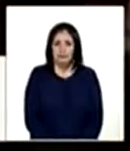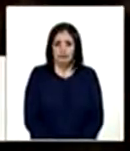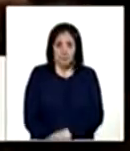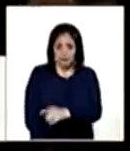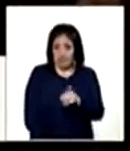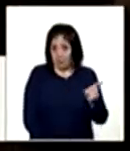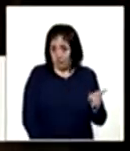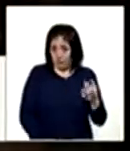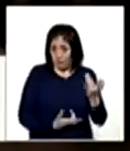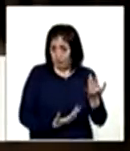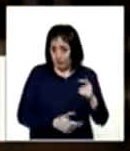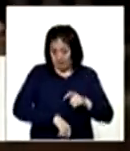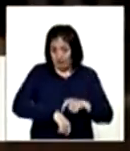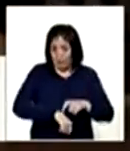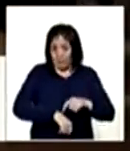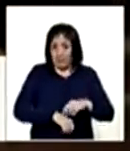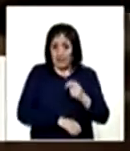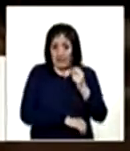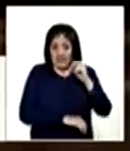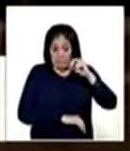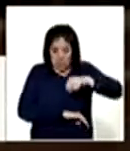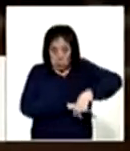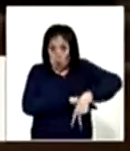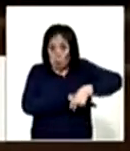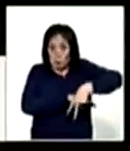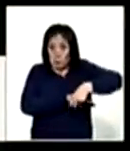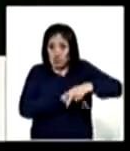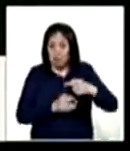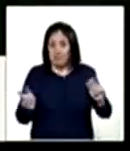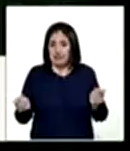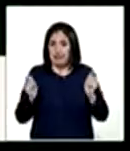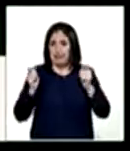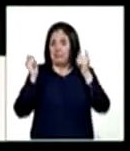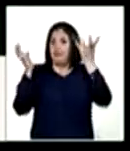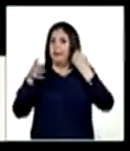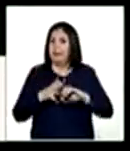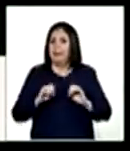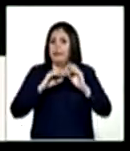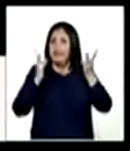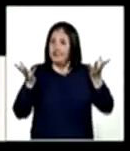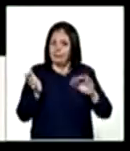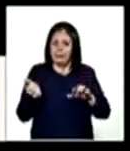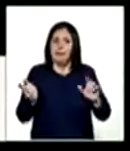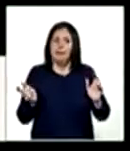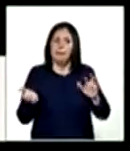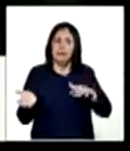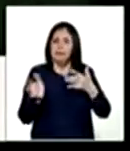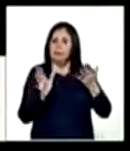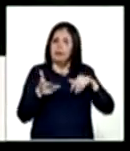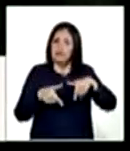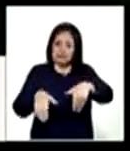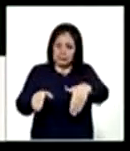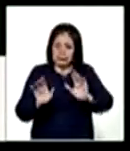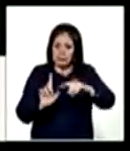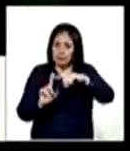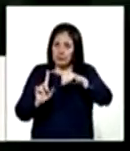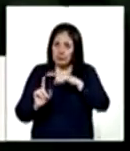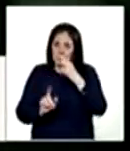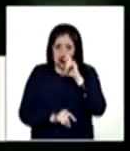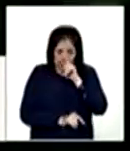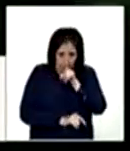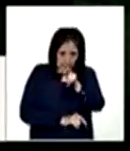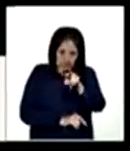Ellos esperaban las 12 de la noche para celebrar el Día de los Muertos dentro del cementerio presbítero de Villón y vieron una